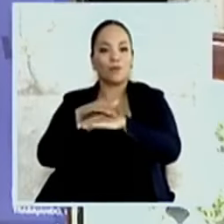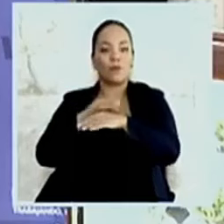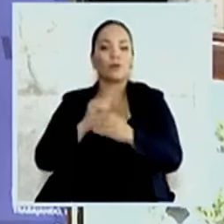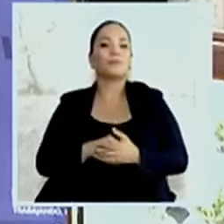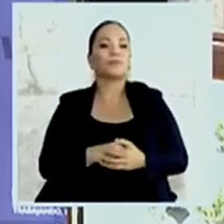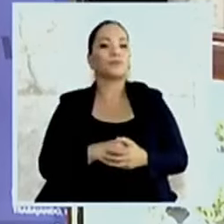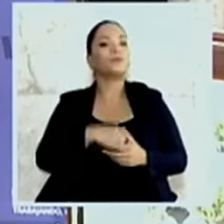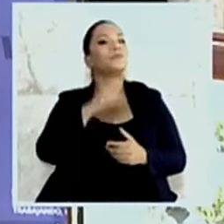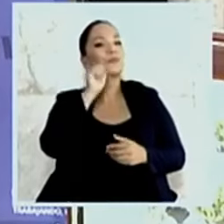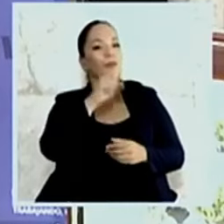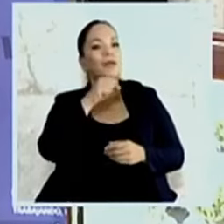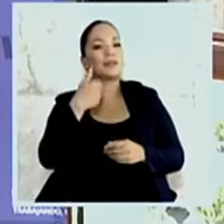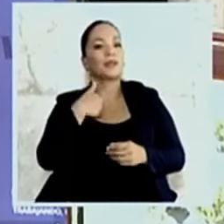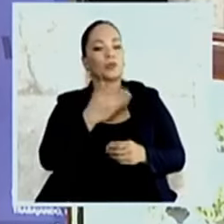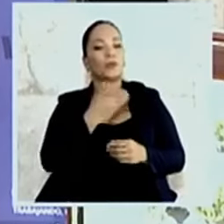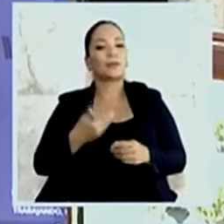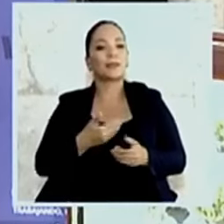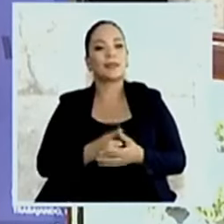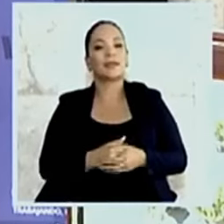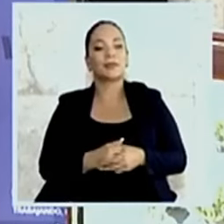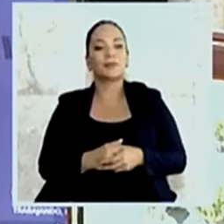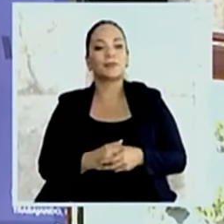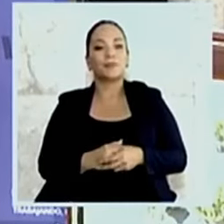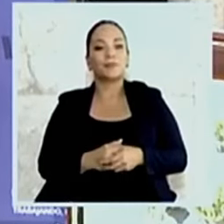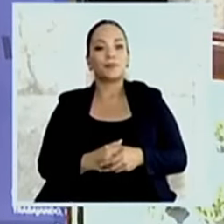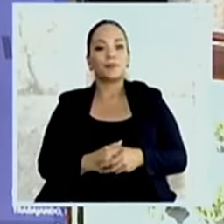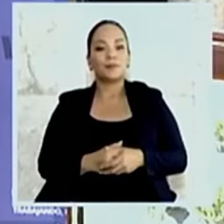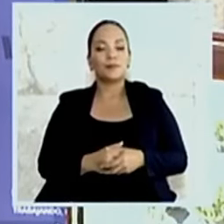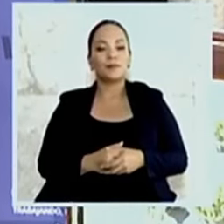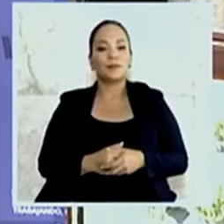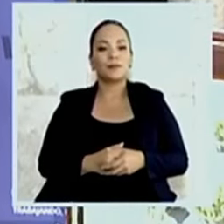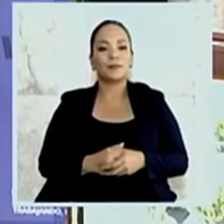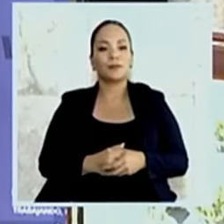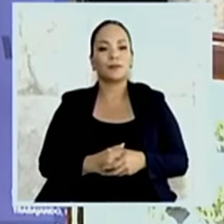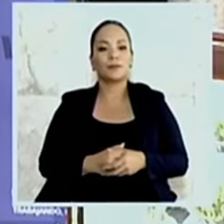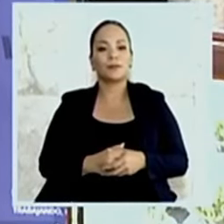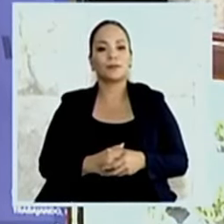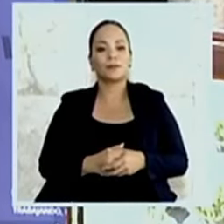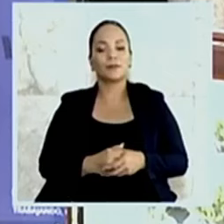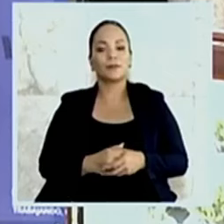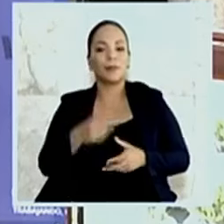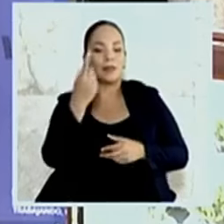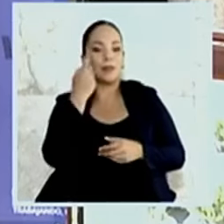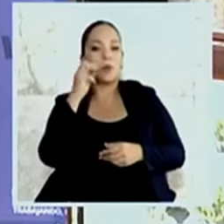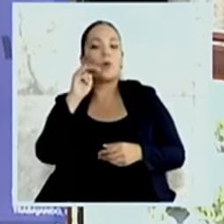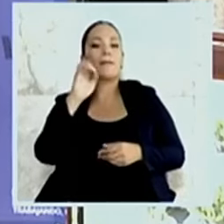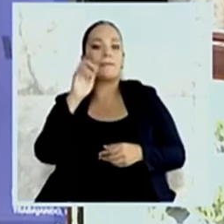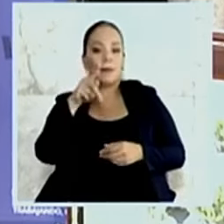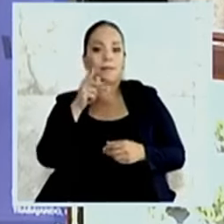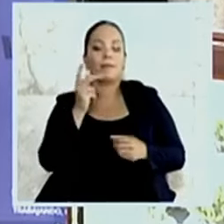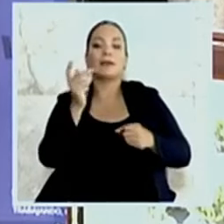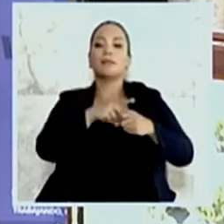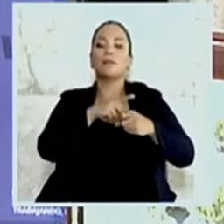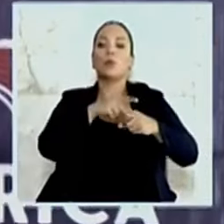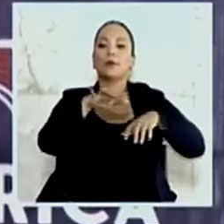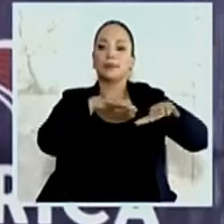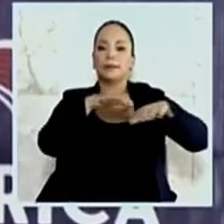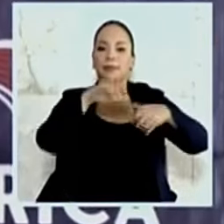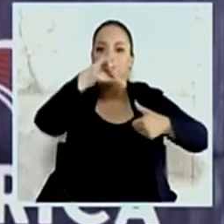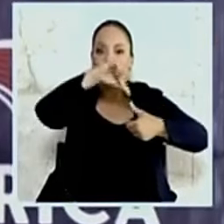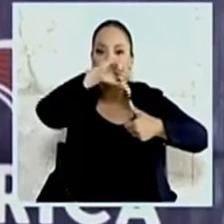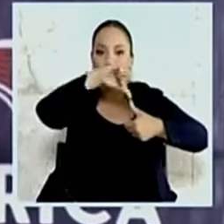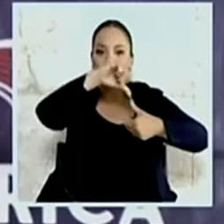un anuncio de que vamos a anunciar, no. Ya esto empezó en marzo y abril de este año. Cuéntele al pueblo, por favor. Así es,